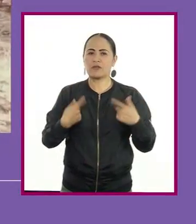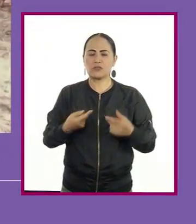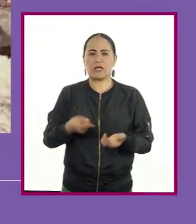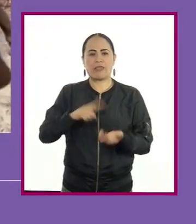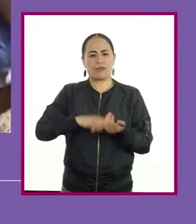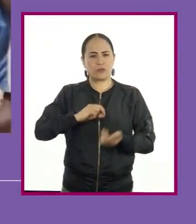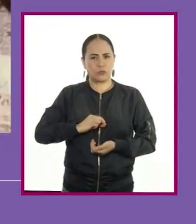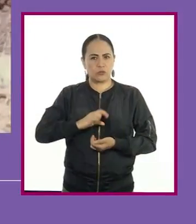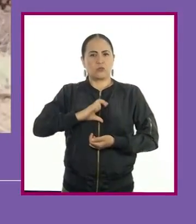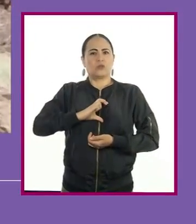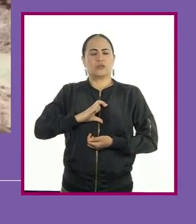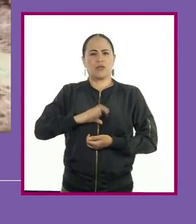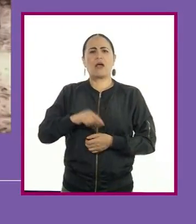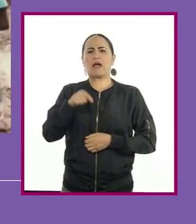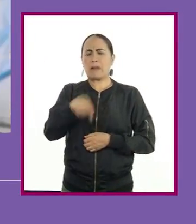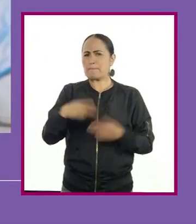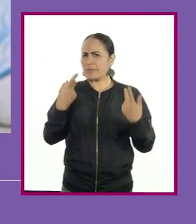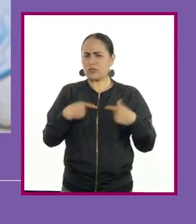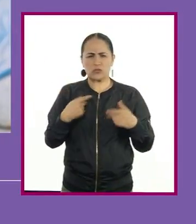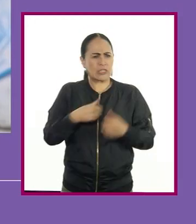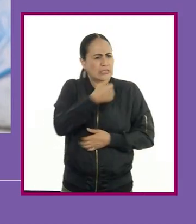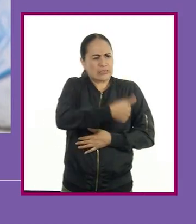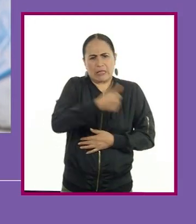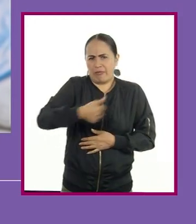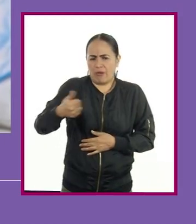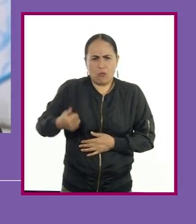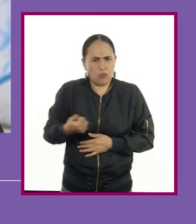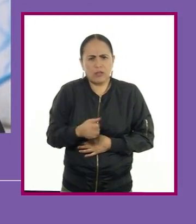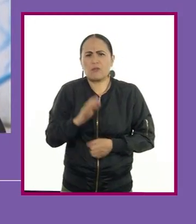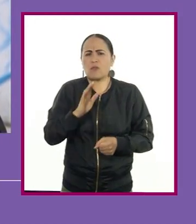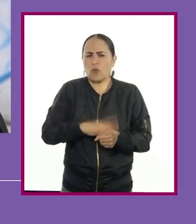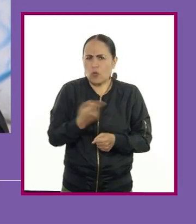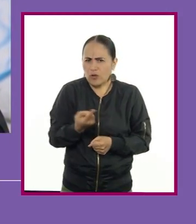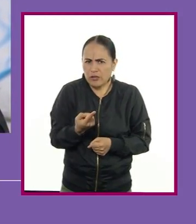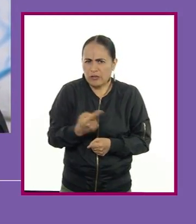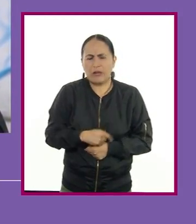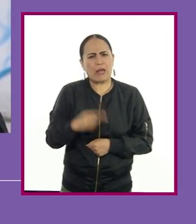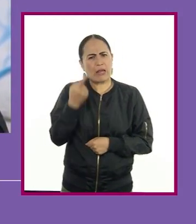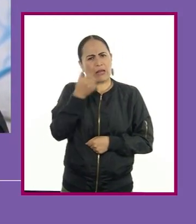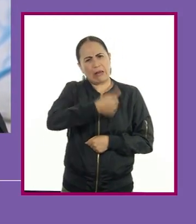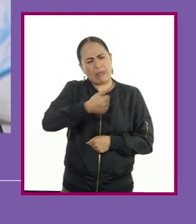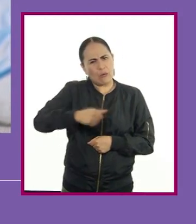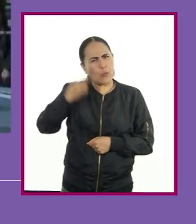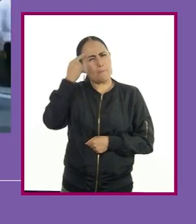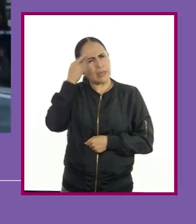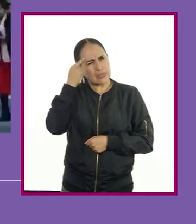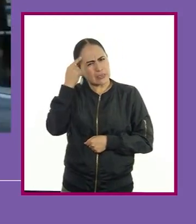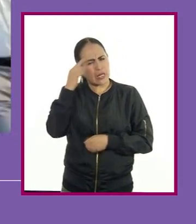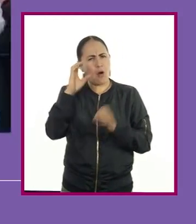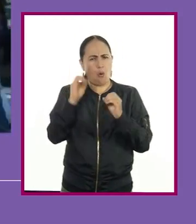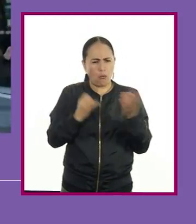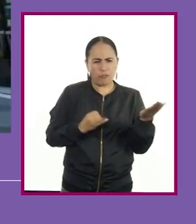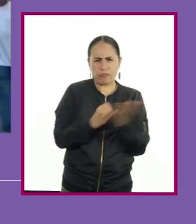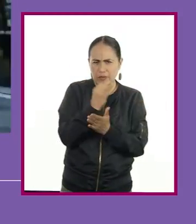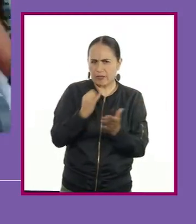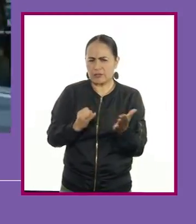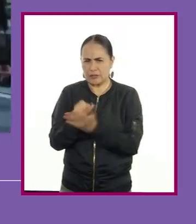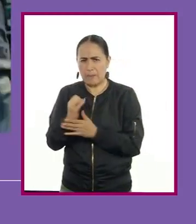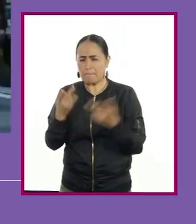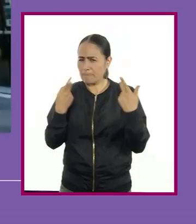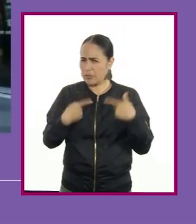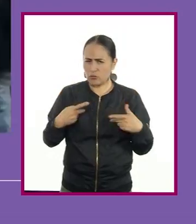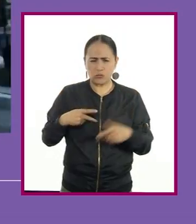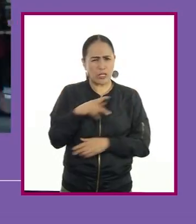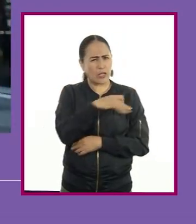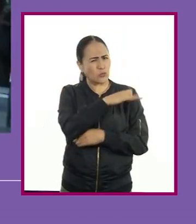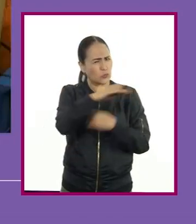el valor inalterable que tiene cada persona por el hecho de contar con capacidad para razonar y decidir. Todos los seres humanos somos portadores